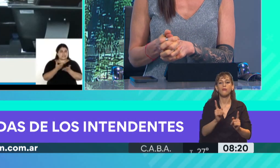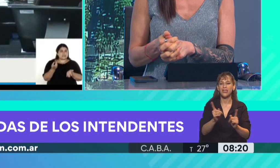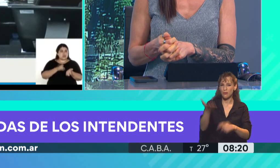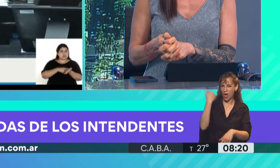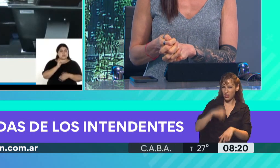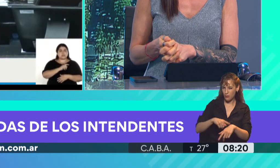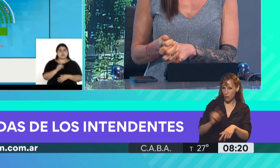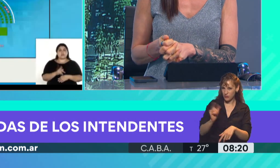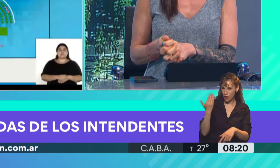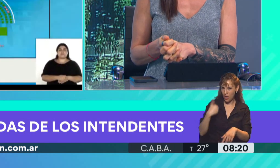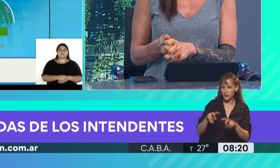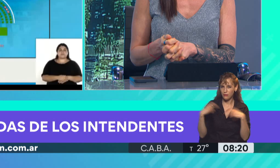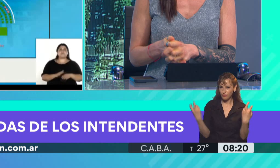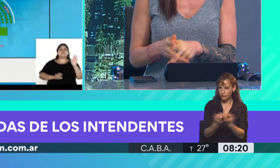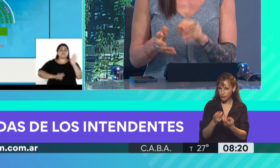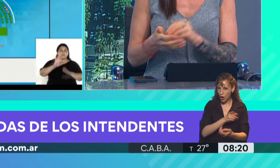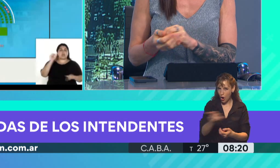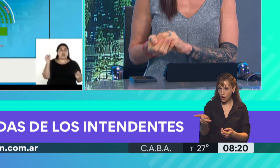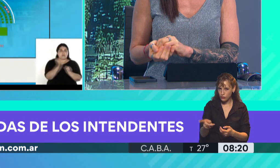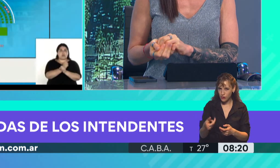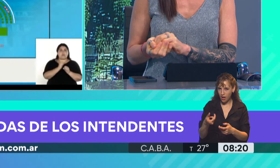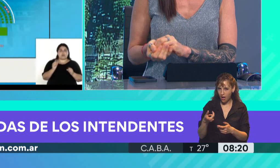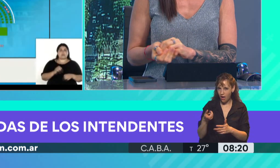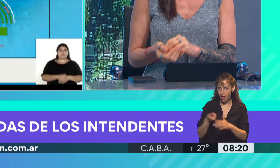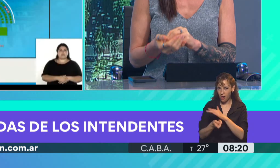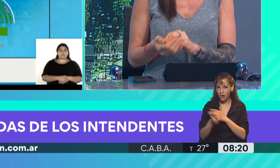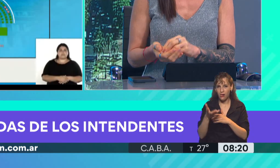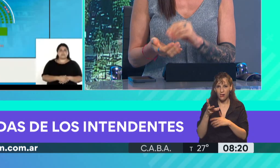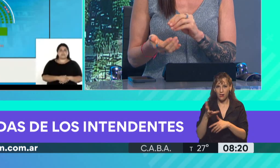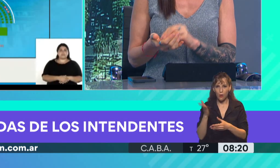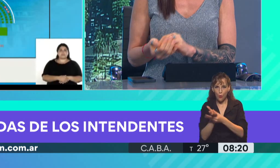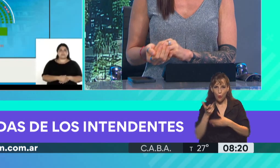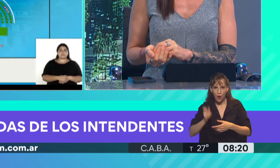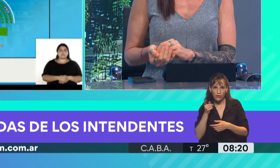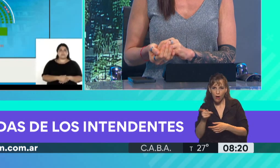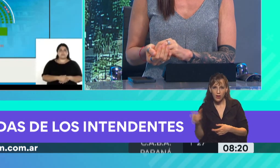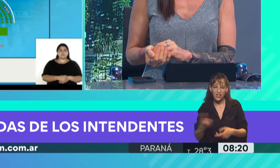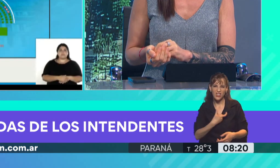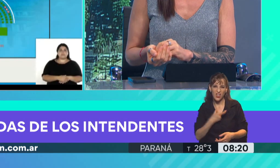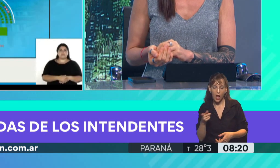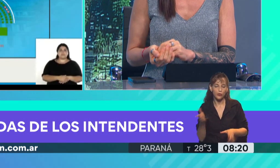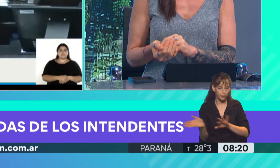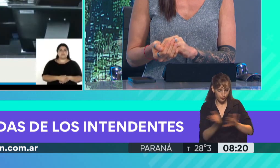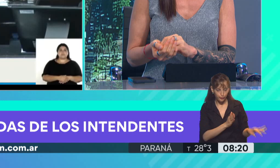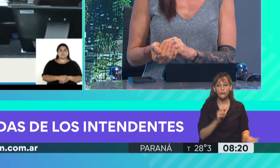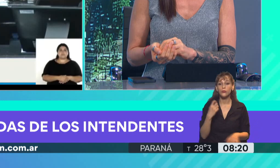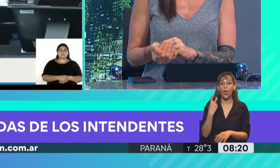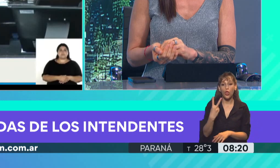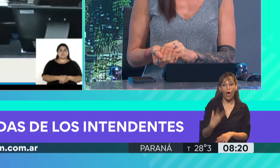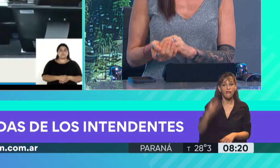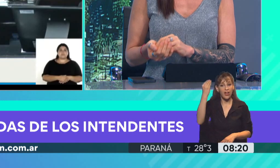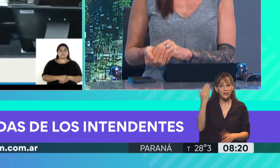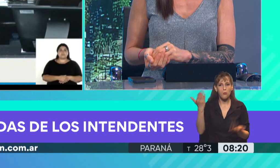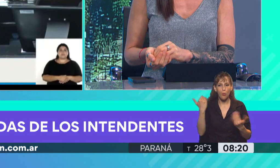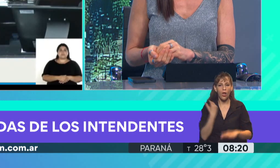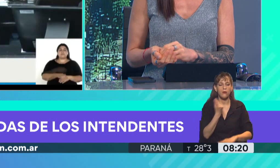de causas a dirigentes sindicales este proyecto lo que estableció es que habrá solamente dos reelecciones dos posibilidades de